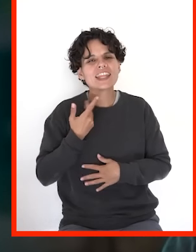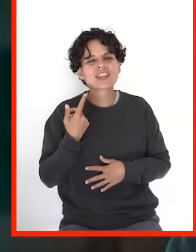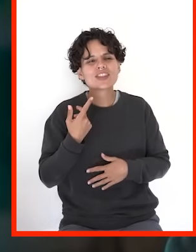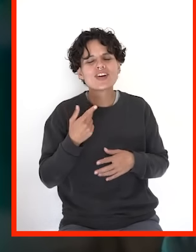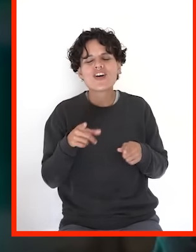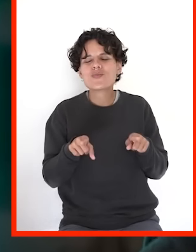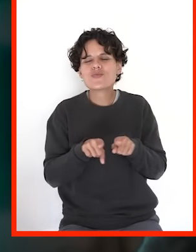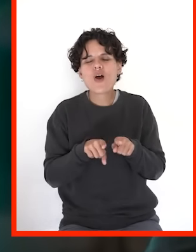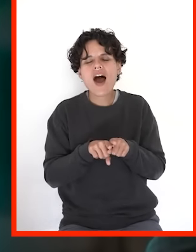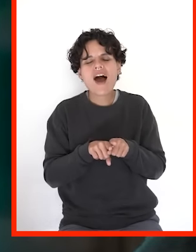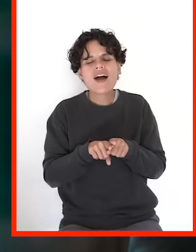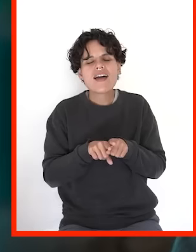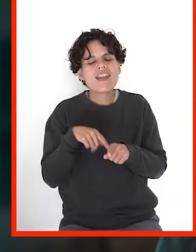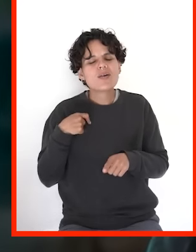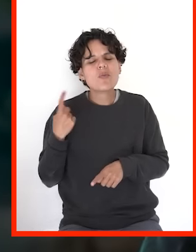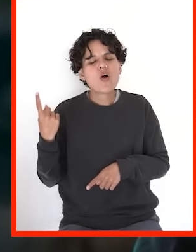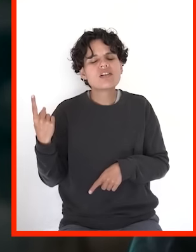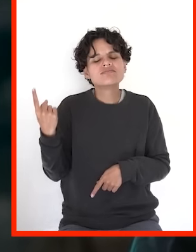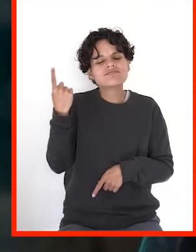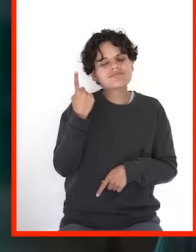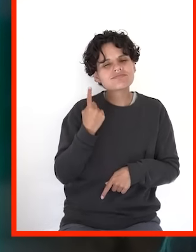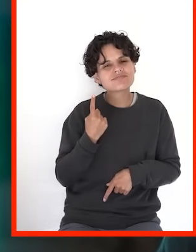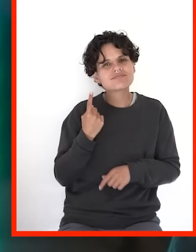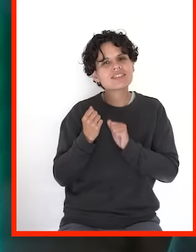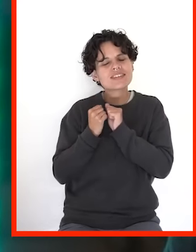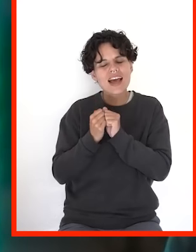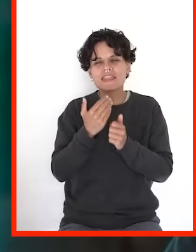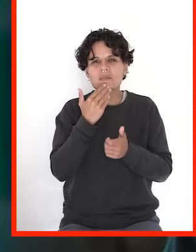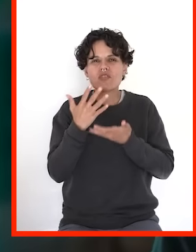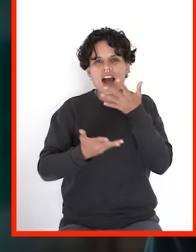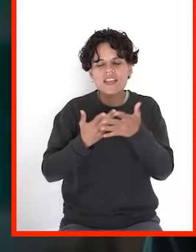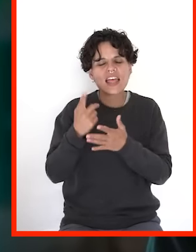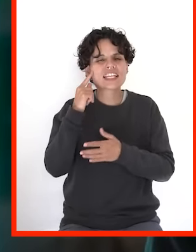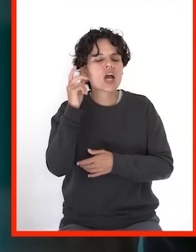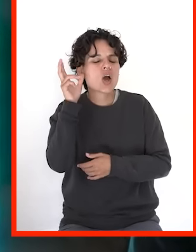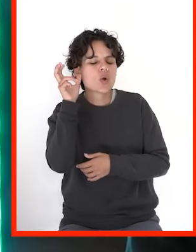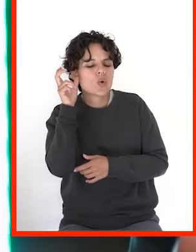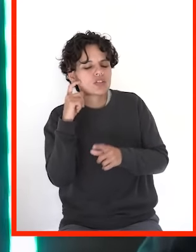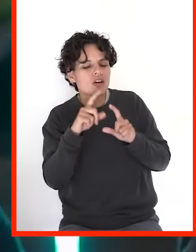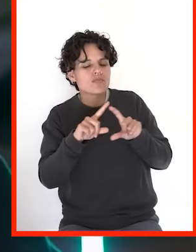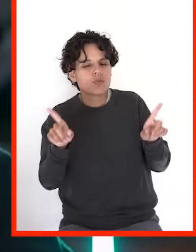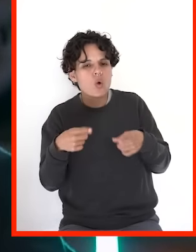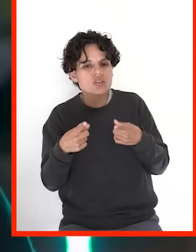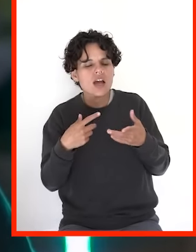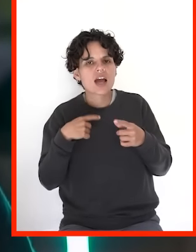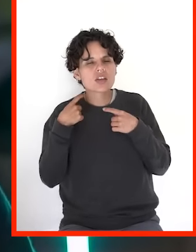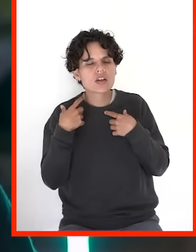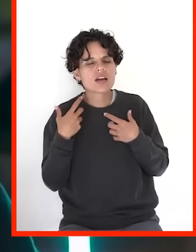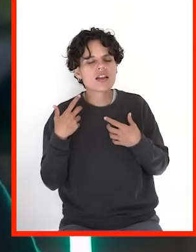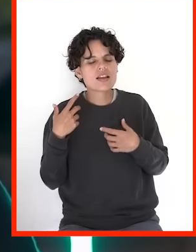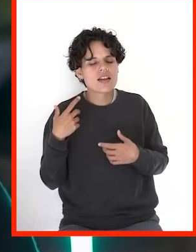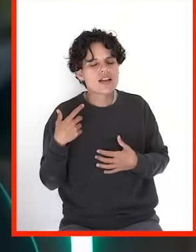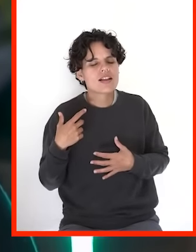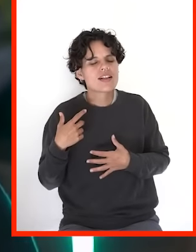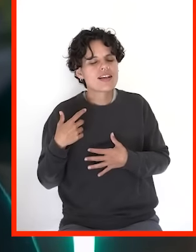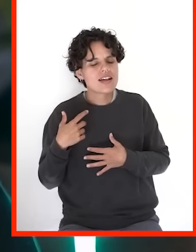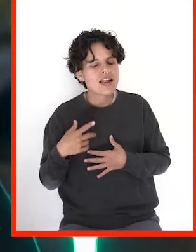estoy... Al momento de cantar me pasa. Cuando voy, estoy como... Tengo la pista y estoy haciendo como el tarareo. Se me ocurre una